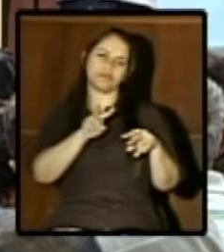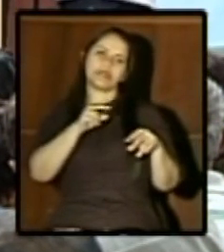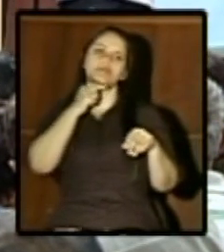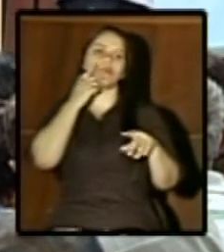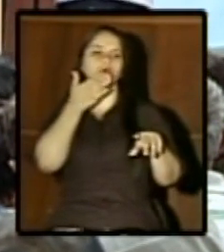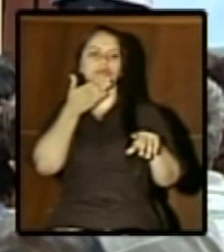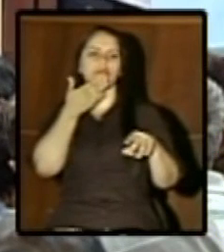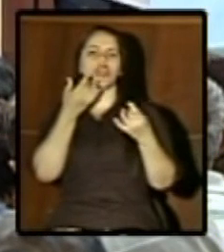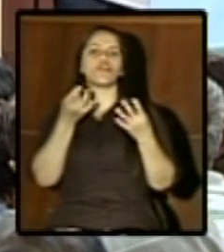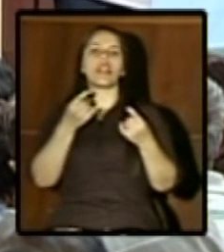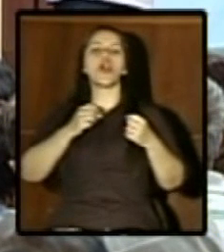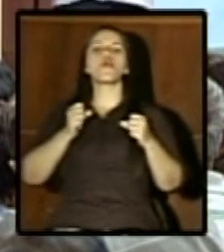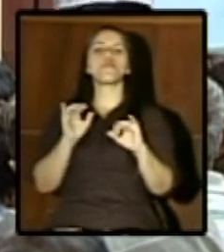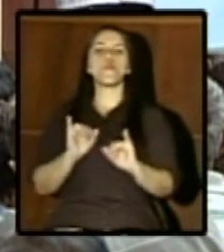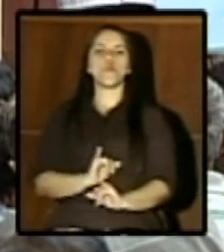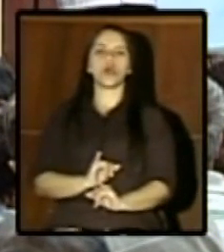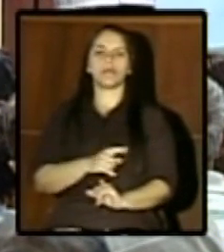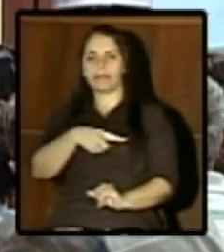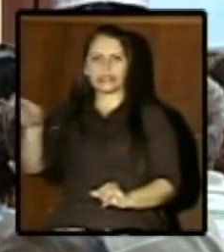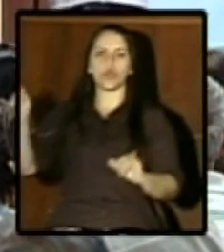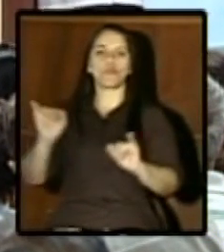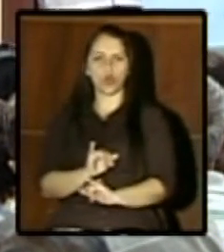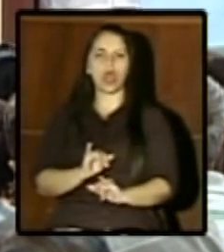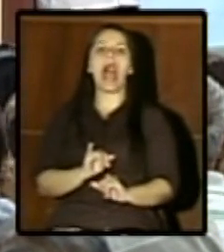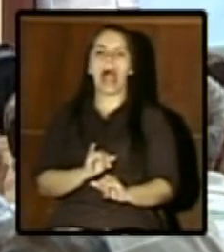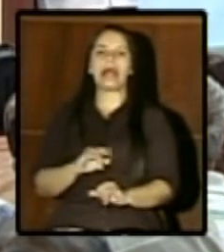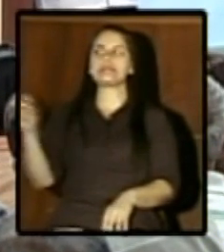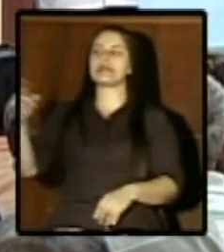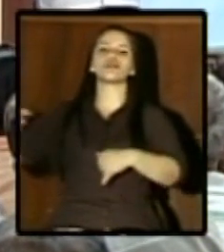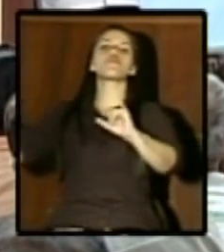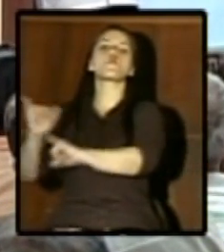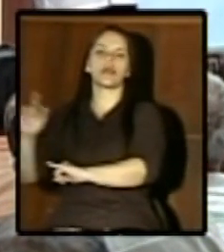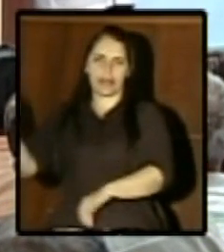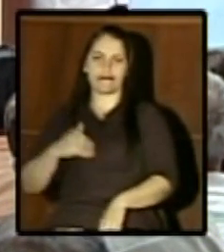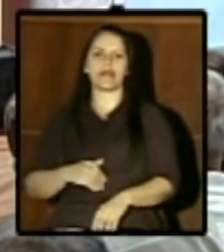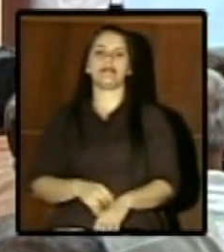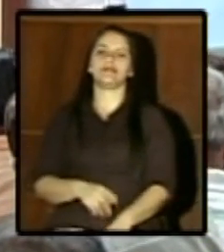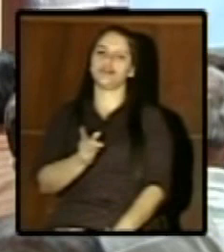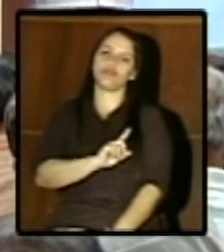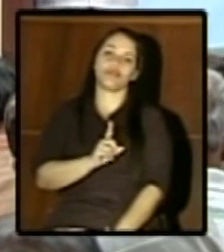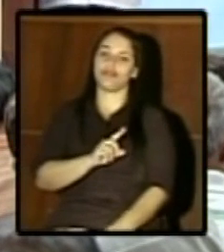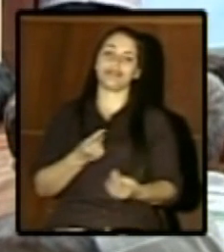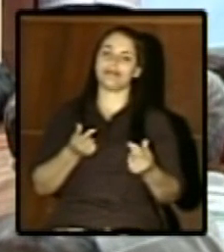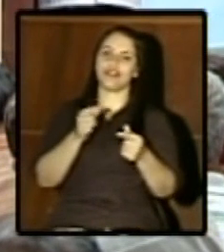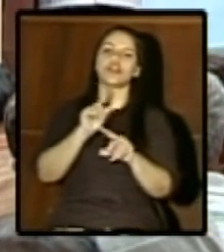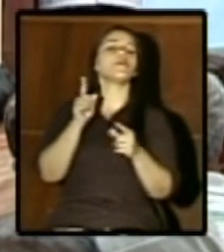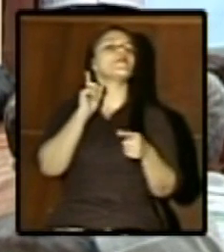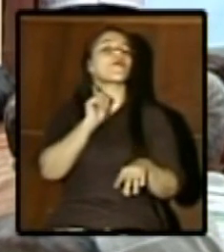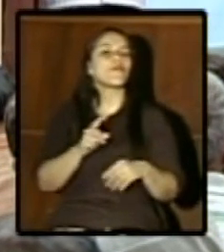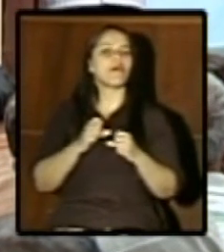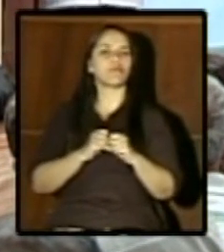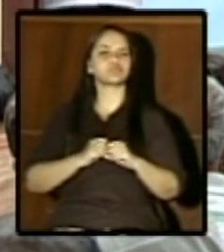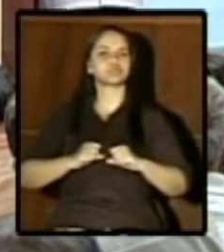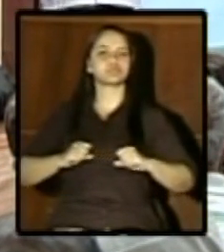que admitirlo, de repente examinan a un paciente y le dicen, no, a usted le duele por gorda, váyase y cuando rebaje vuelve. Pues la cosa no puede ser así como tan